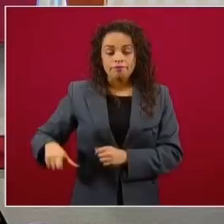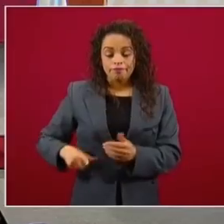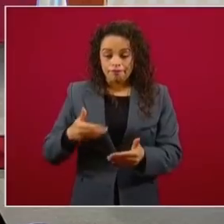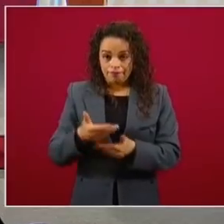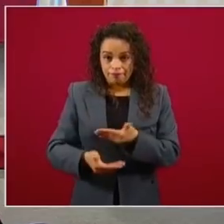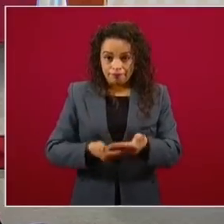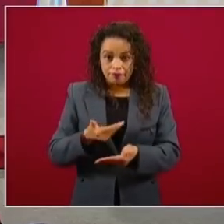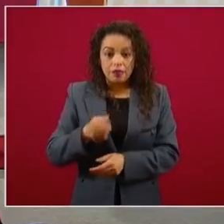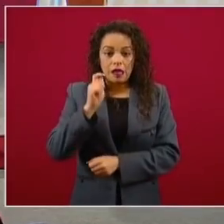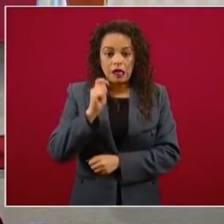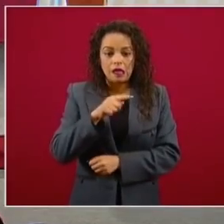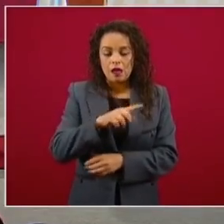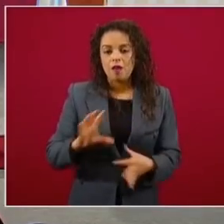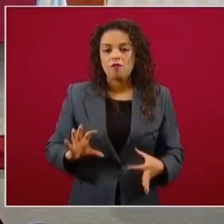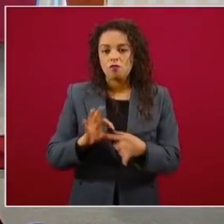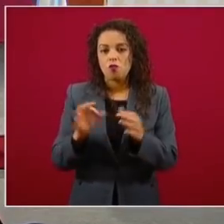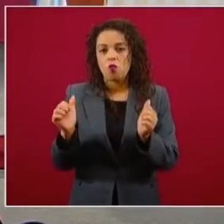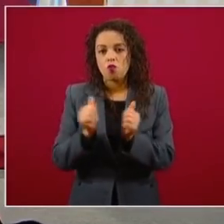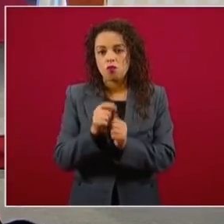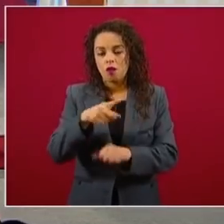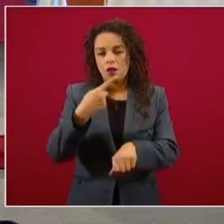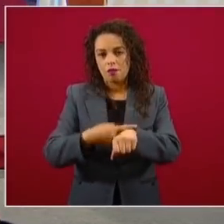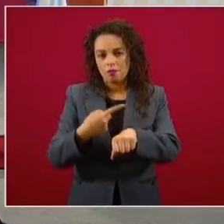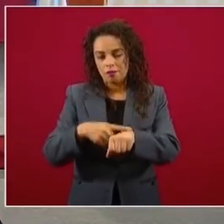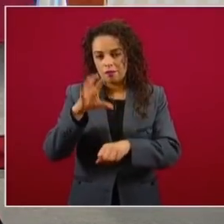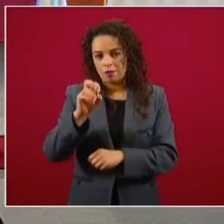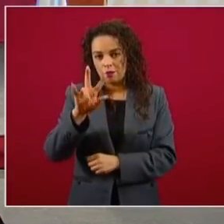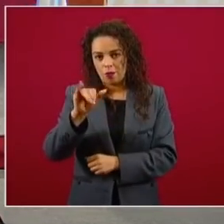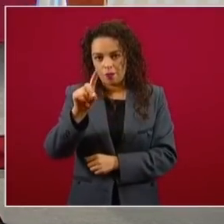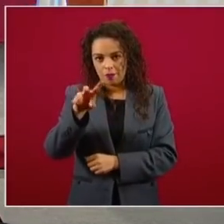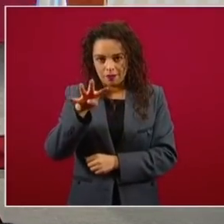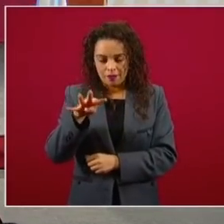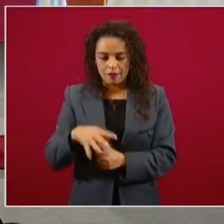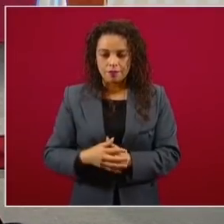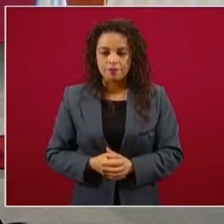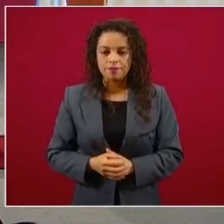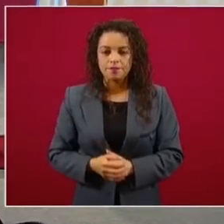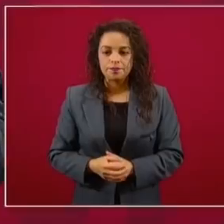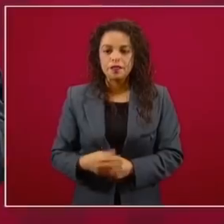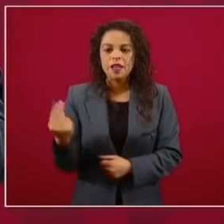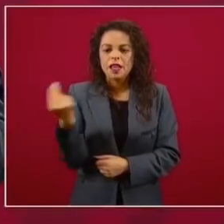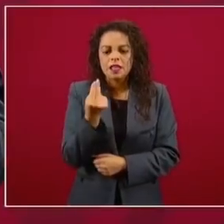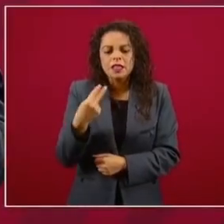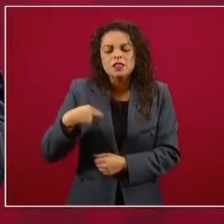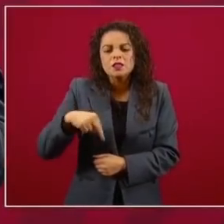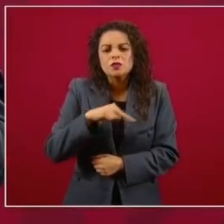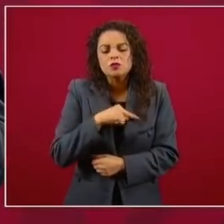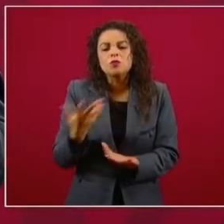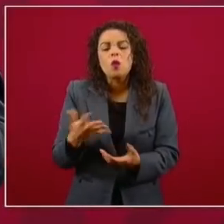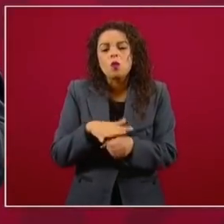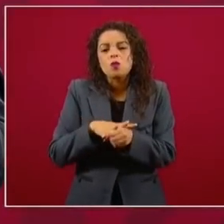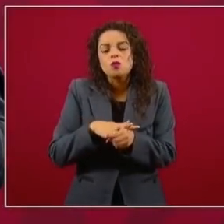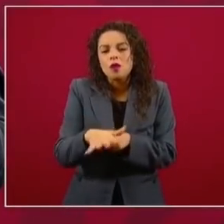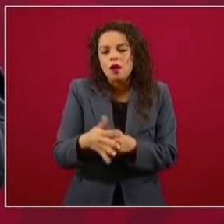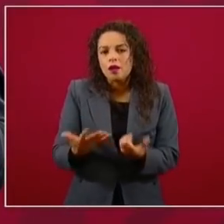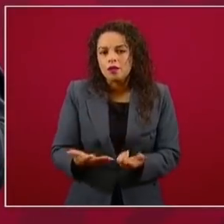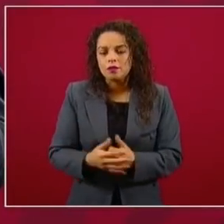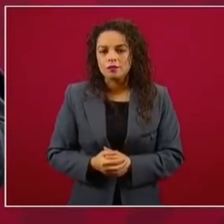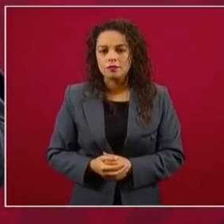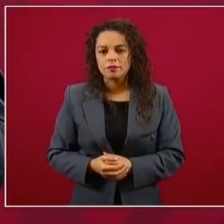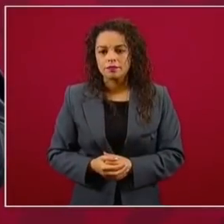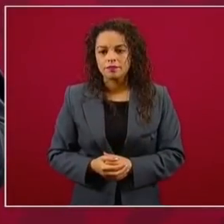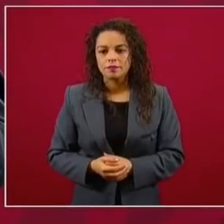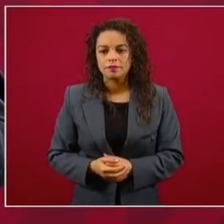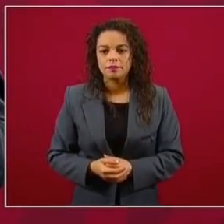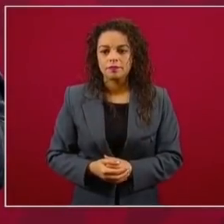virus. Por otro lado, ¿qué es lo que requerimos nosotros hacer ante una duración un poco más